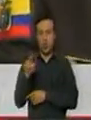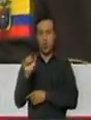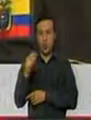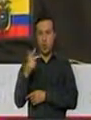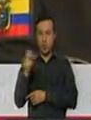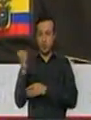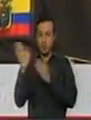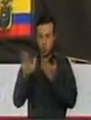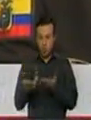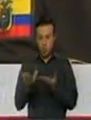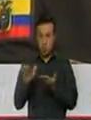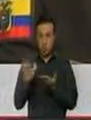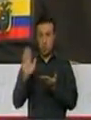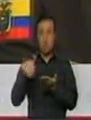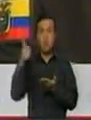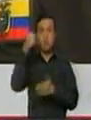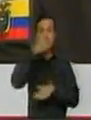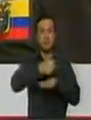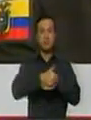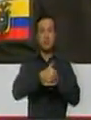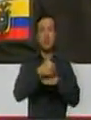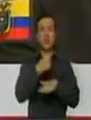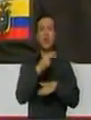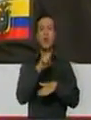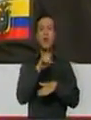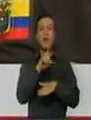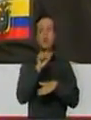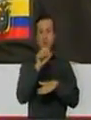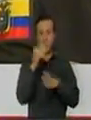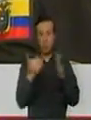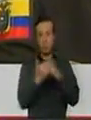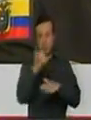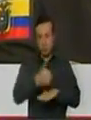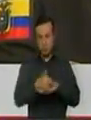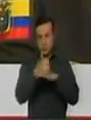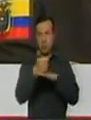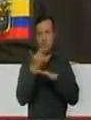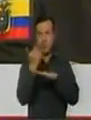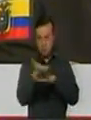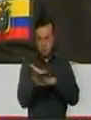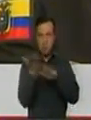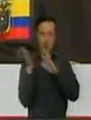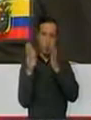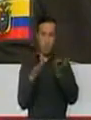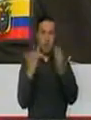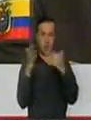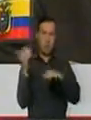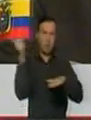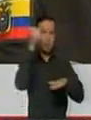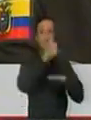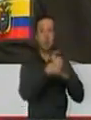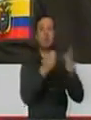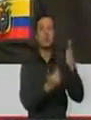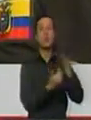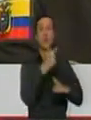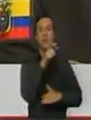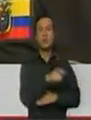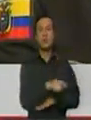el poder Solís Valencia Tomás, alias Guadaña. Luego Guadaña también fue asesinado y tomó el